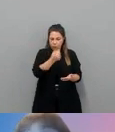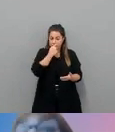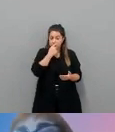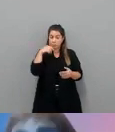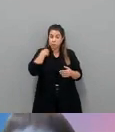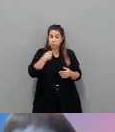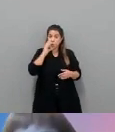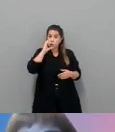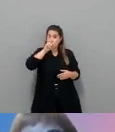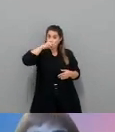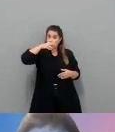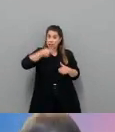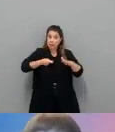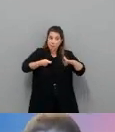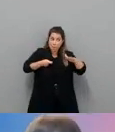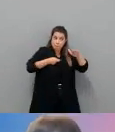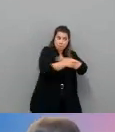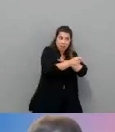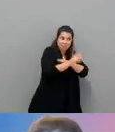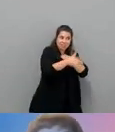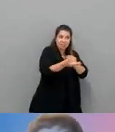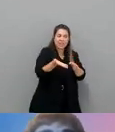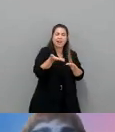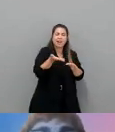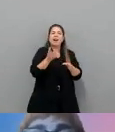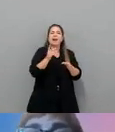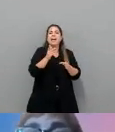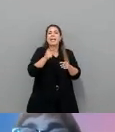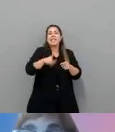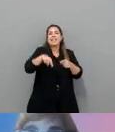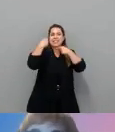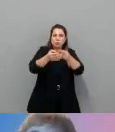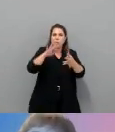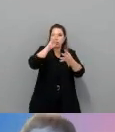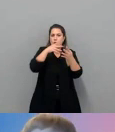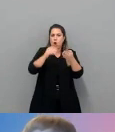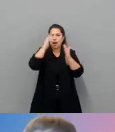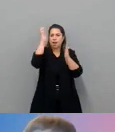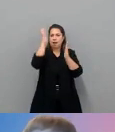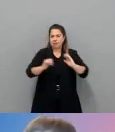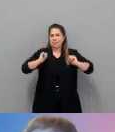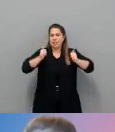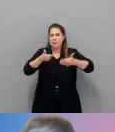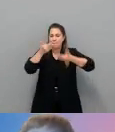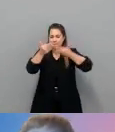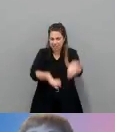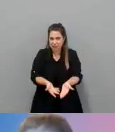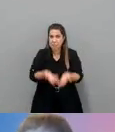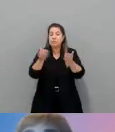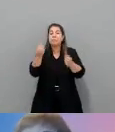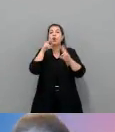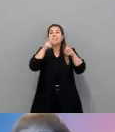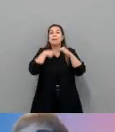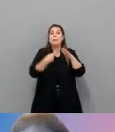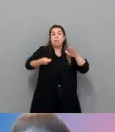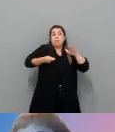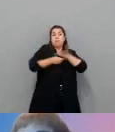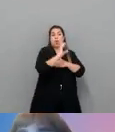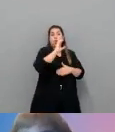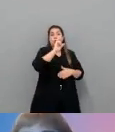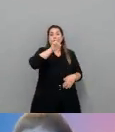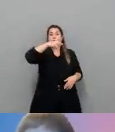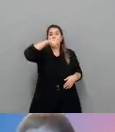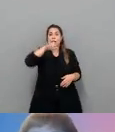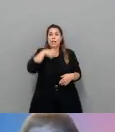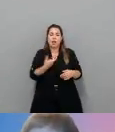prestación CUME antes de haber iniciado la reducción de jornada, ¿vale? Ojo, esa solicitud de la prestación CUME, a la que hay que acompañarle